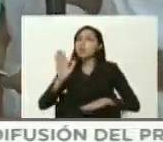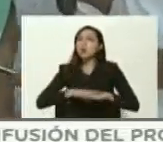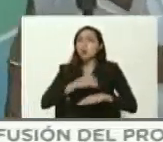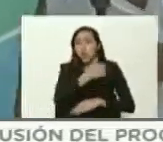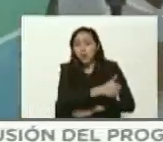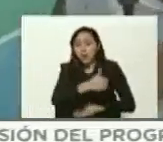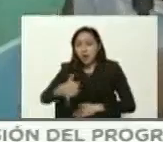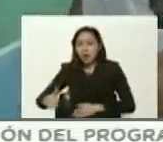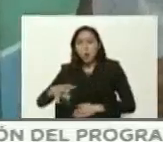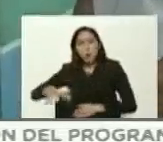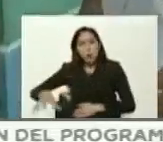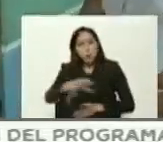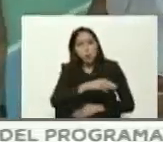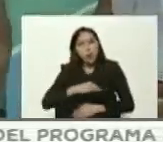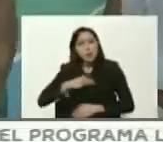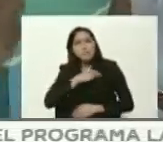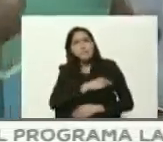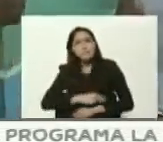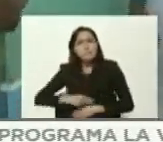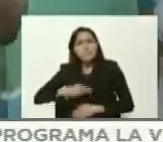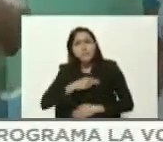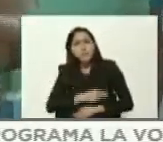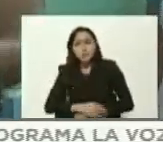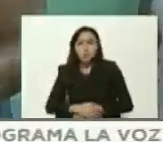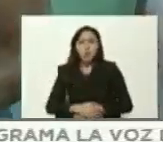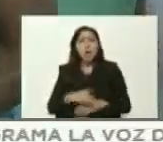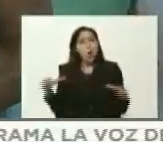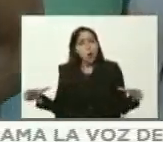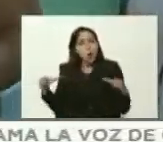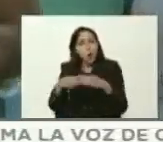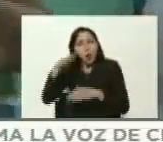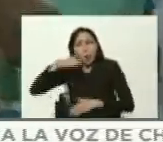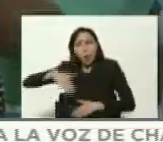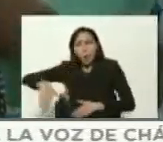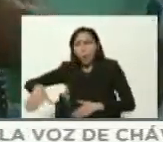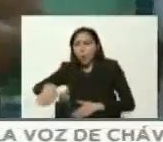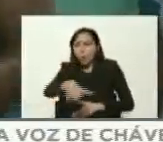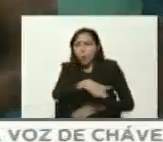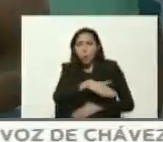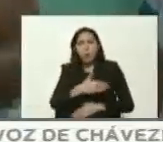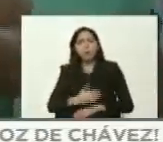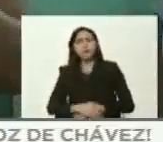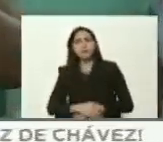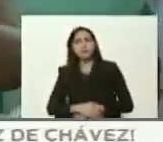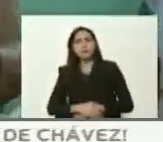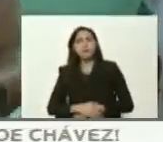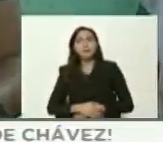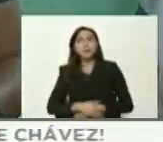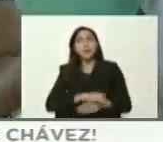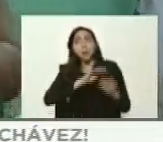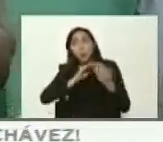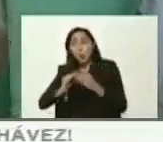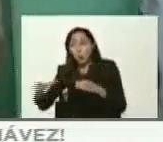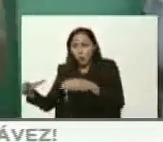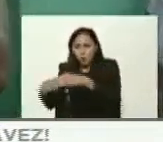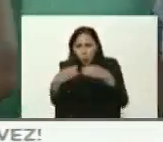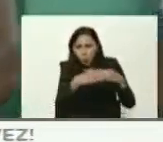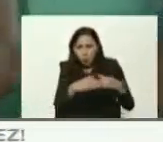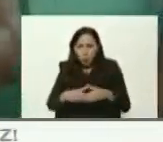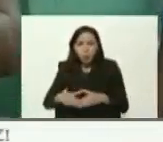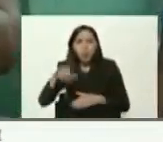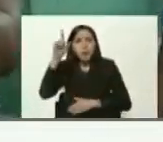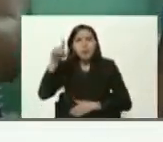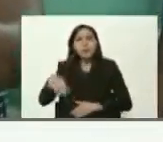una de nuestras bases de misiones, donde se organiza el pueblo, donde se organiza en consejo comunal, en comuna, donde